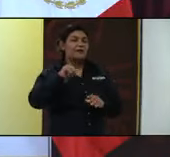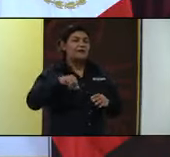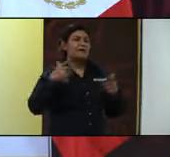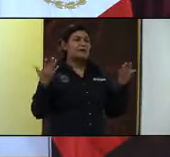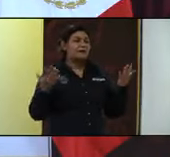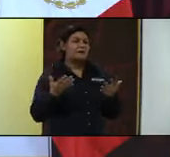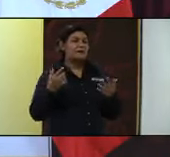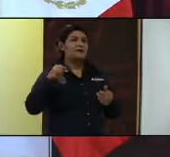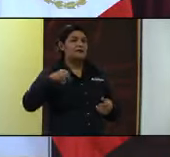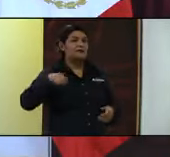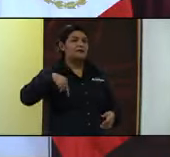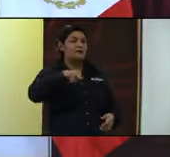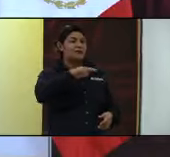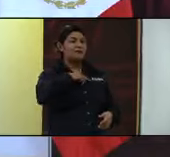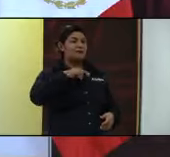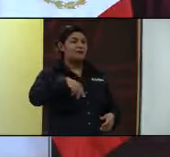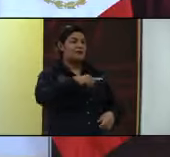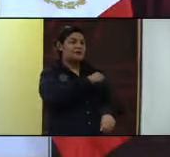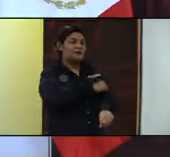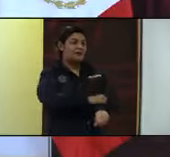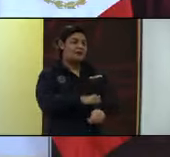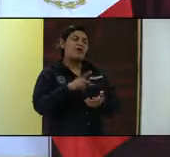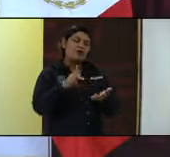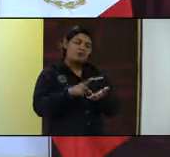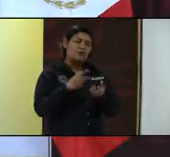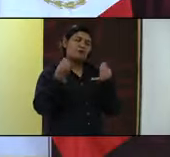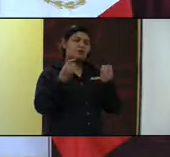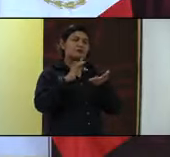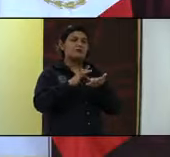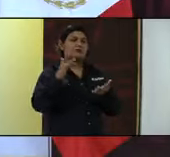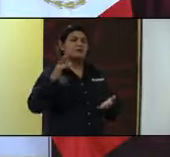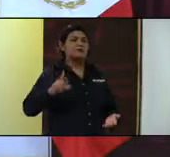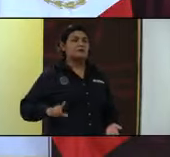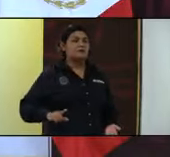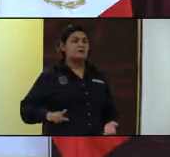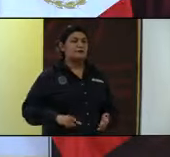dando en nuestro municipio. Nuevamente, gracias, señor gobernador.